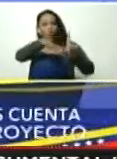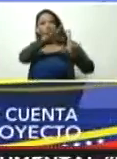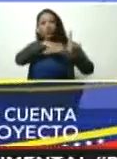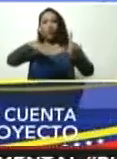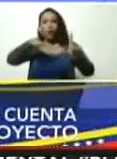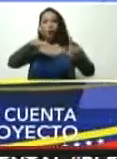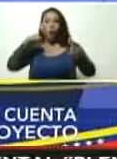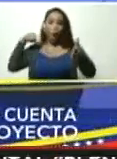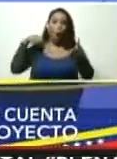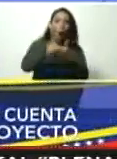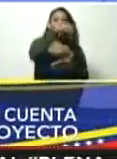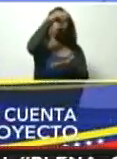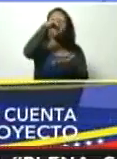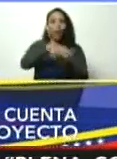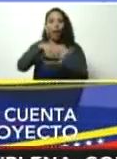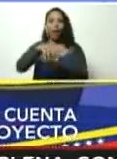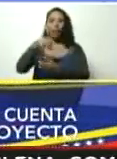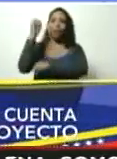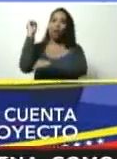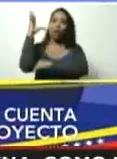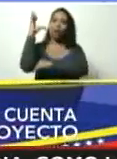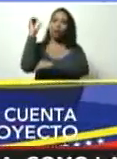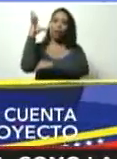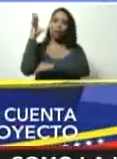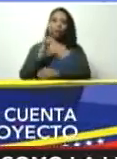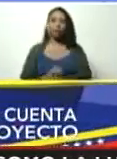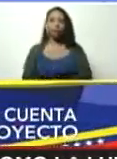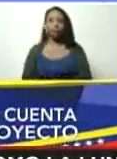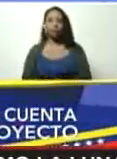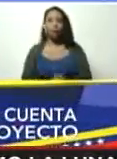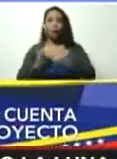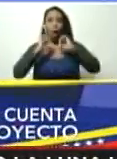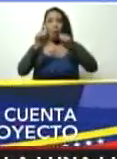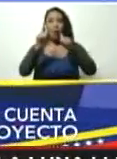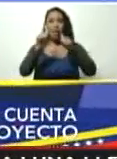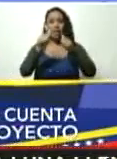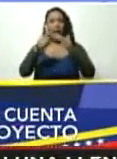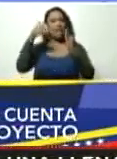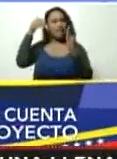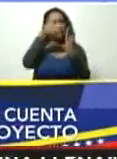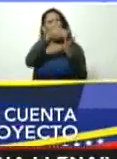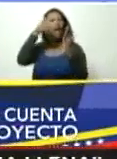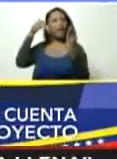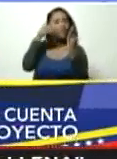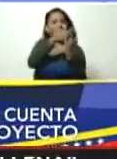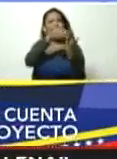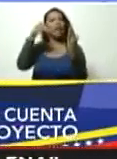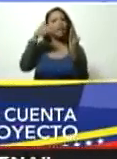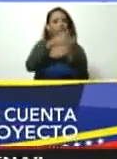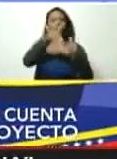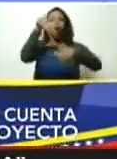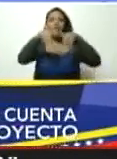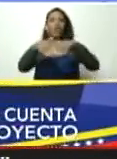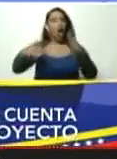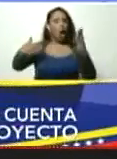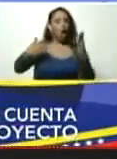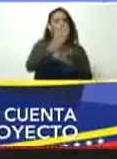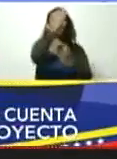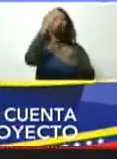golpe parlamentario. Y comienza el ataque, el desgaste, votos de censura contra los